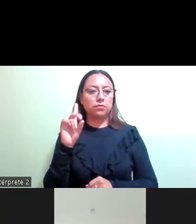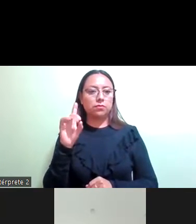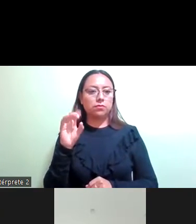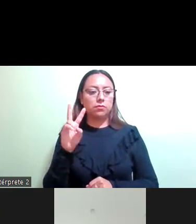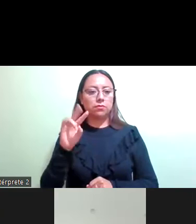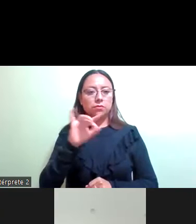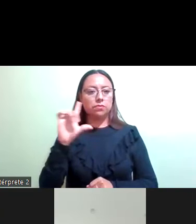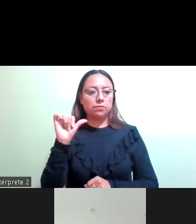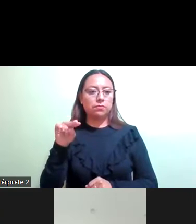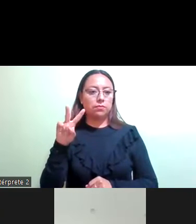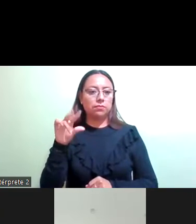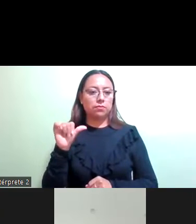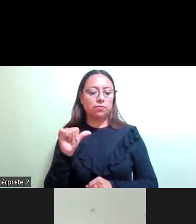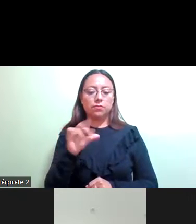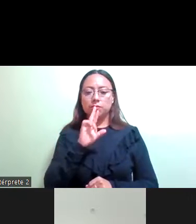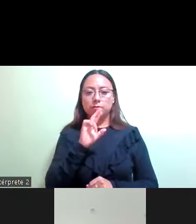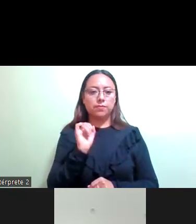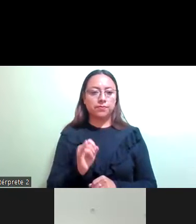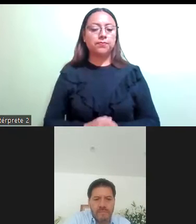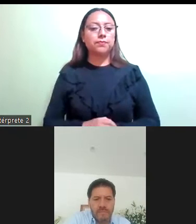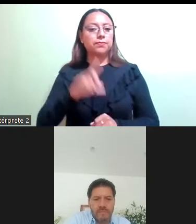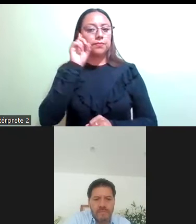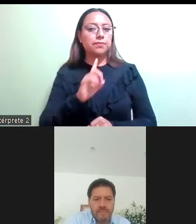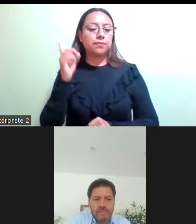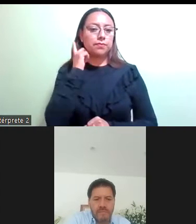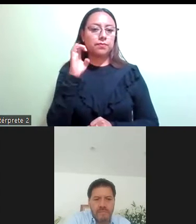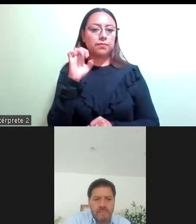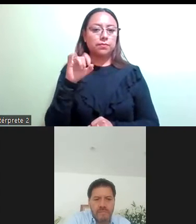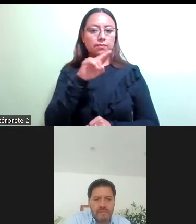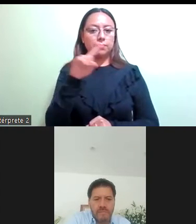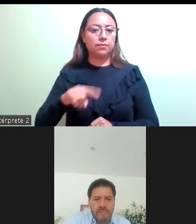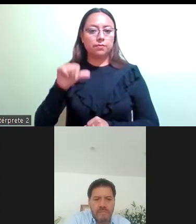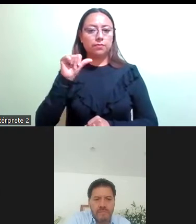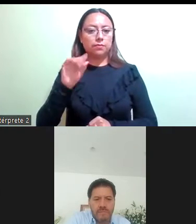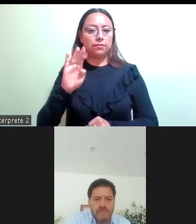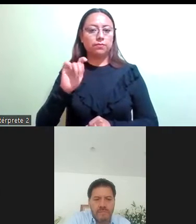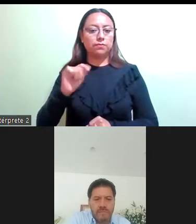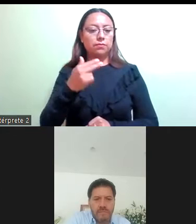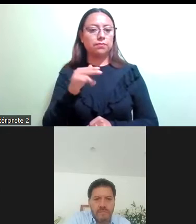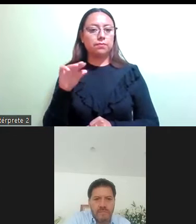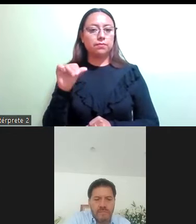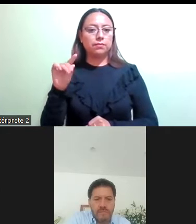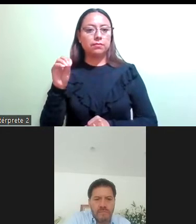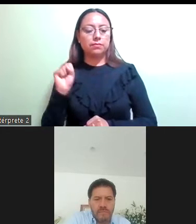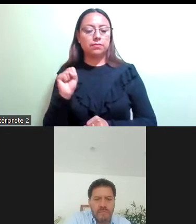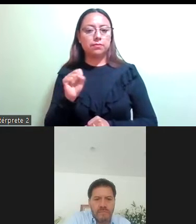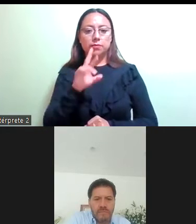Villanueva, a favor. Diputada Elizabeth Mateos Hernández. A favor, Elizabeth